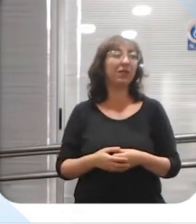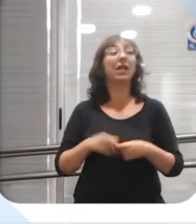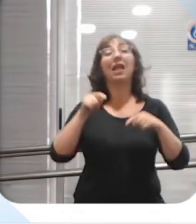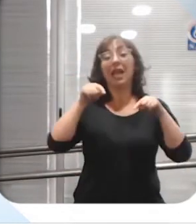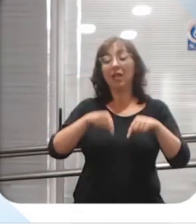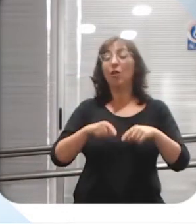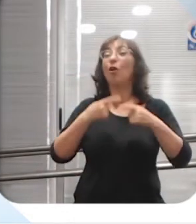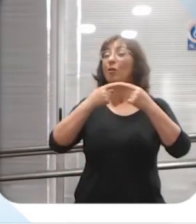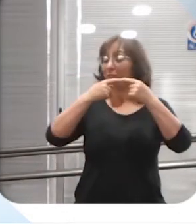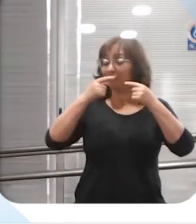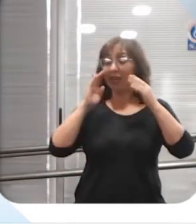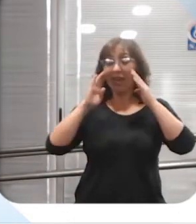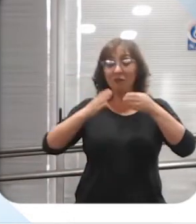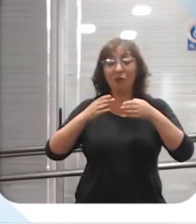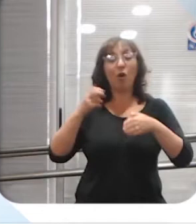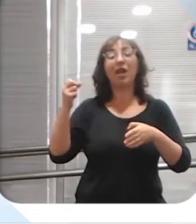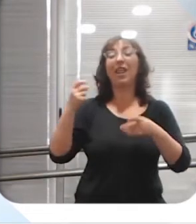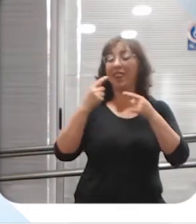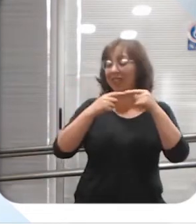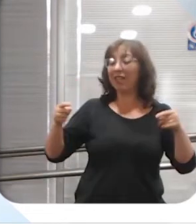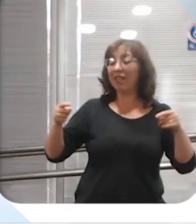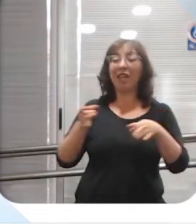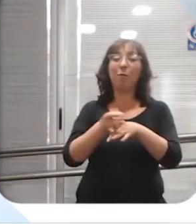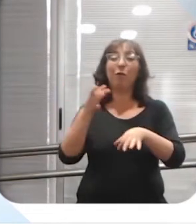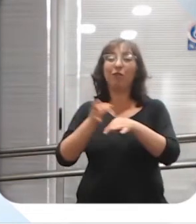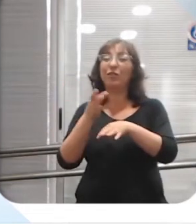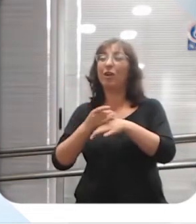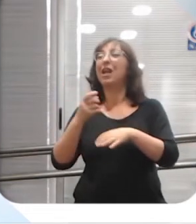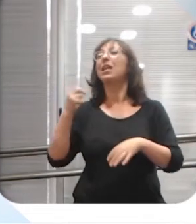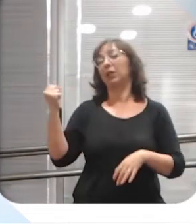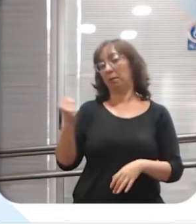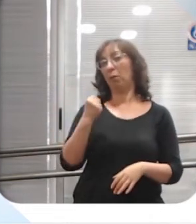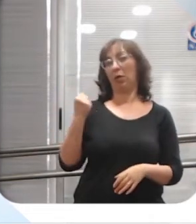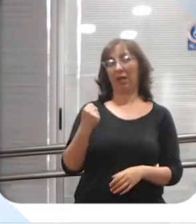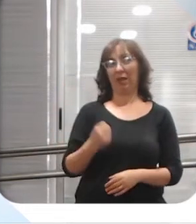enfoques interdisciplinarios son vitales, ¿verdad?